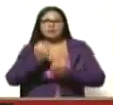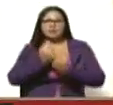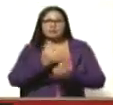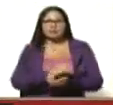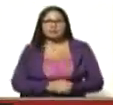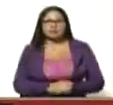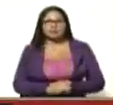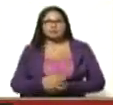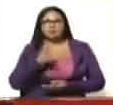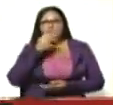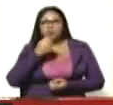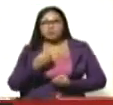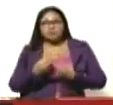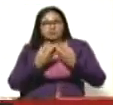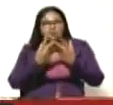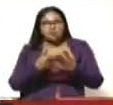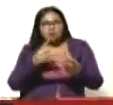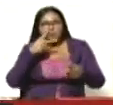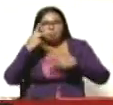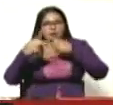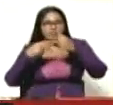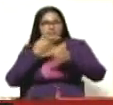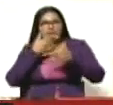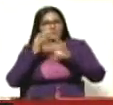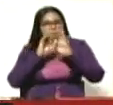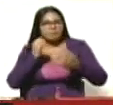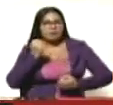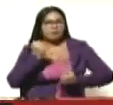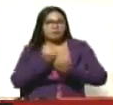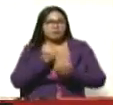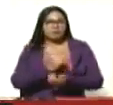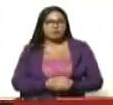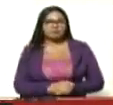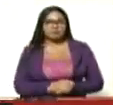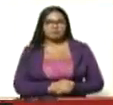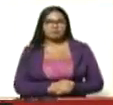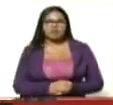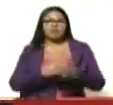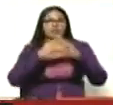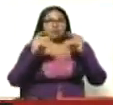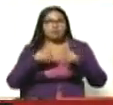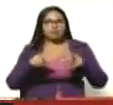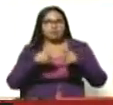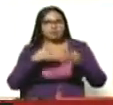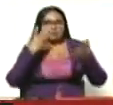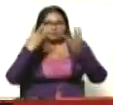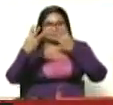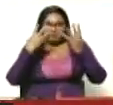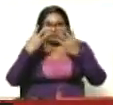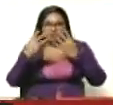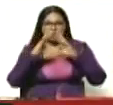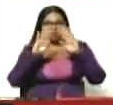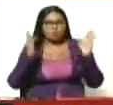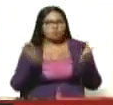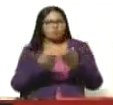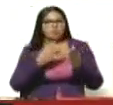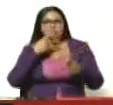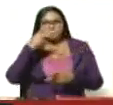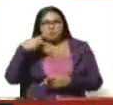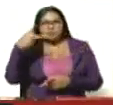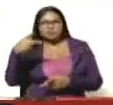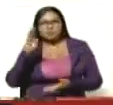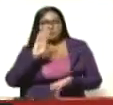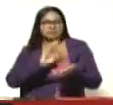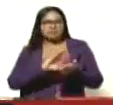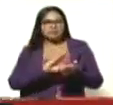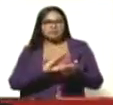hay expresión poética mejor que la solidaridad. Así que todos los espacios del Festival Mundial de Poesía son